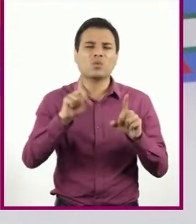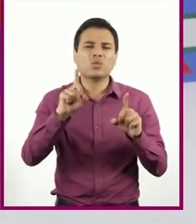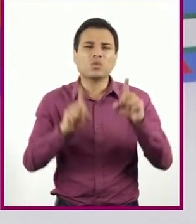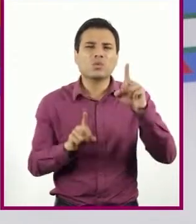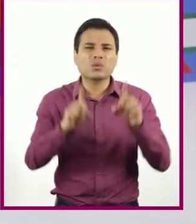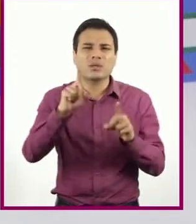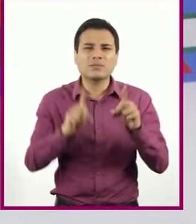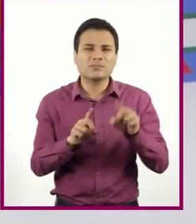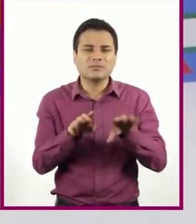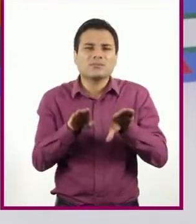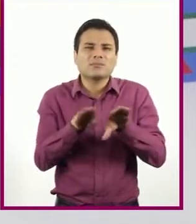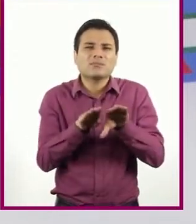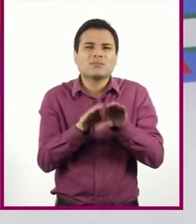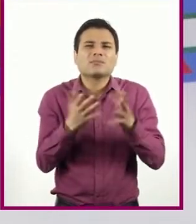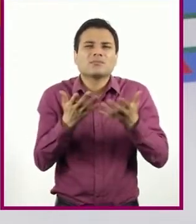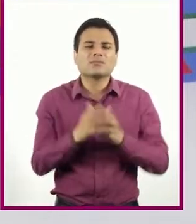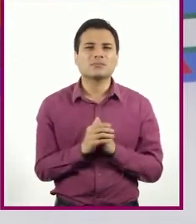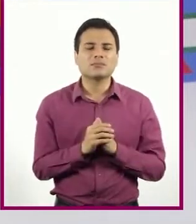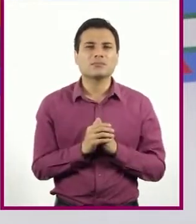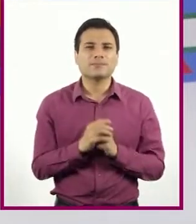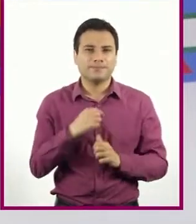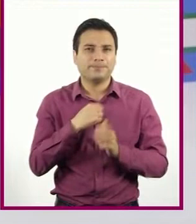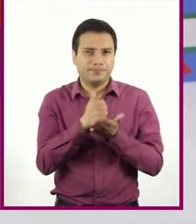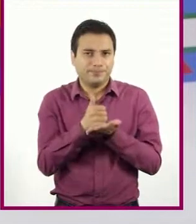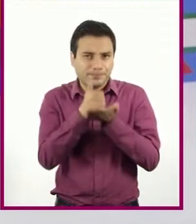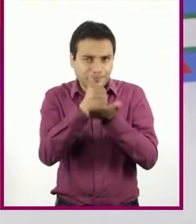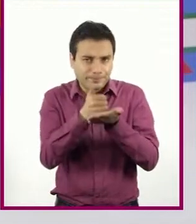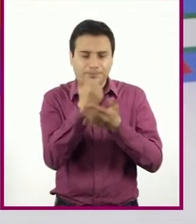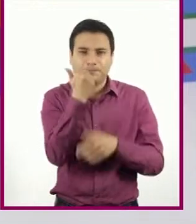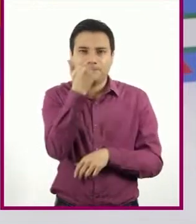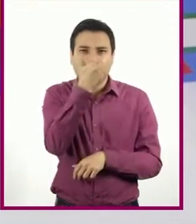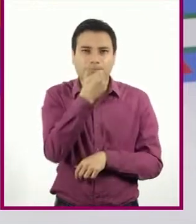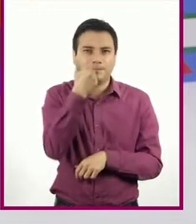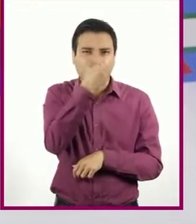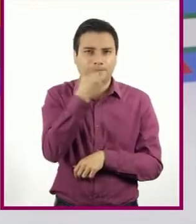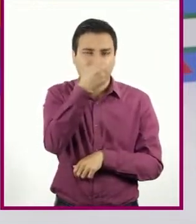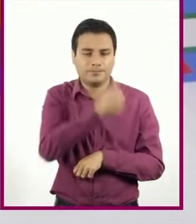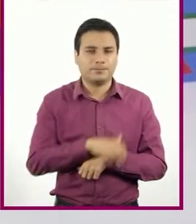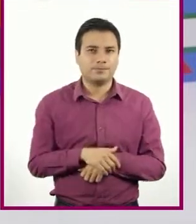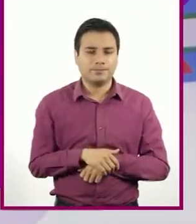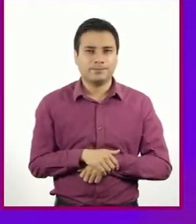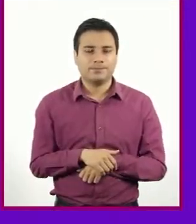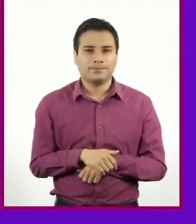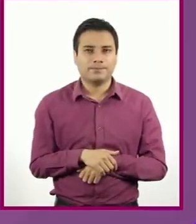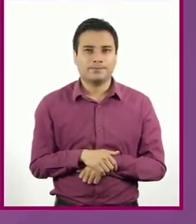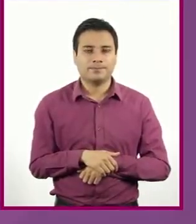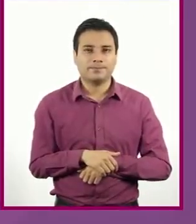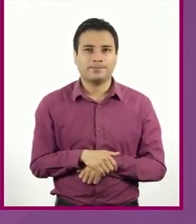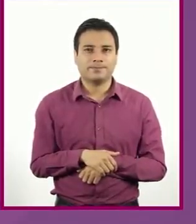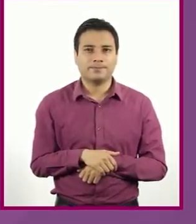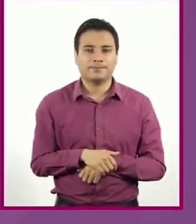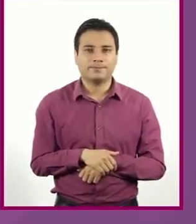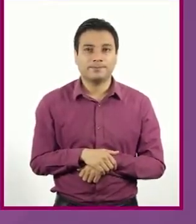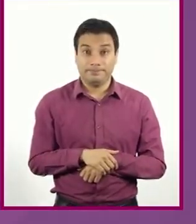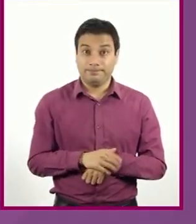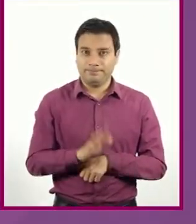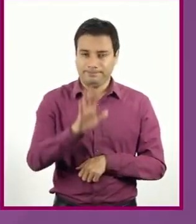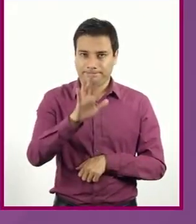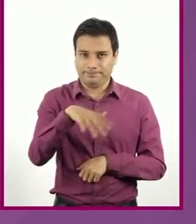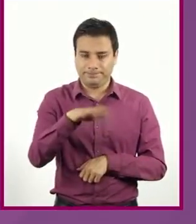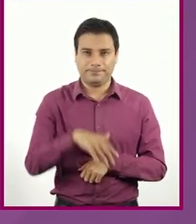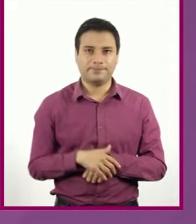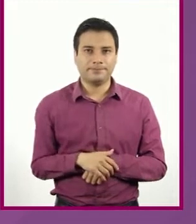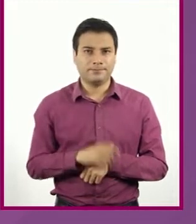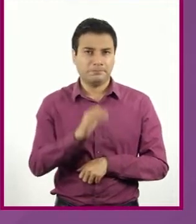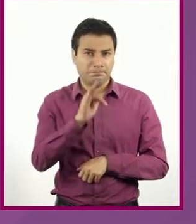que podríamos compartir para ayudar a nuestras alumnas y alumnos que nos acompañan. Profesor, ¿podríamos